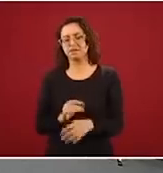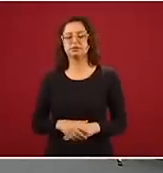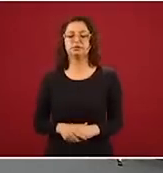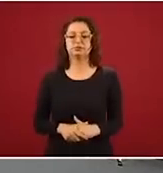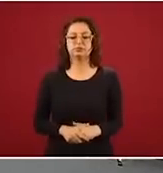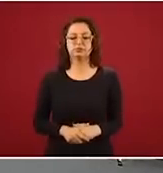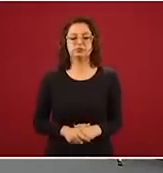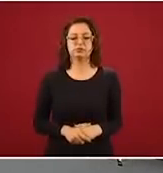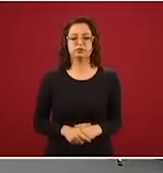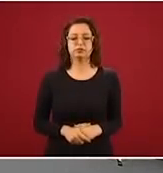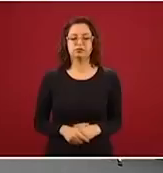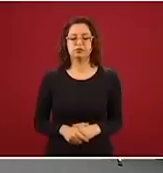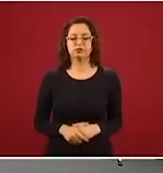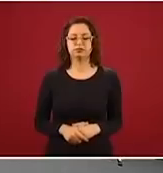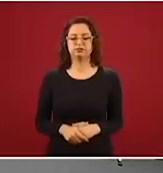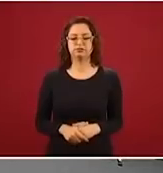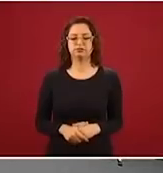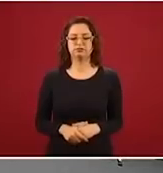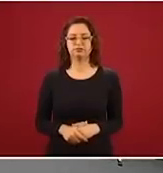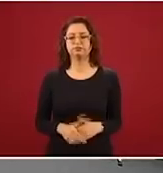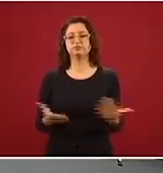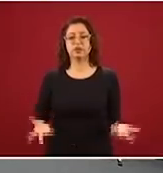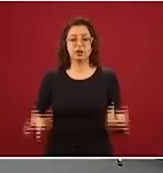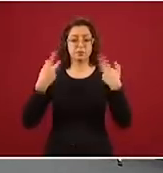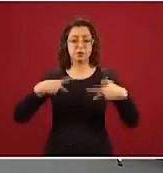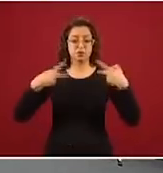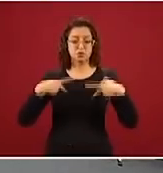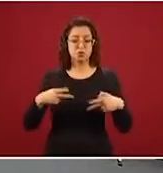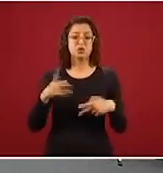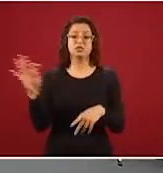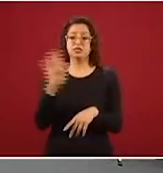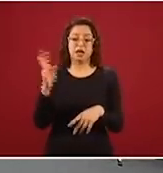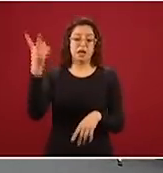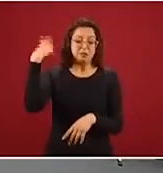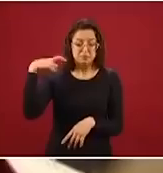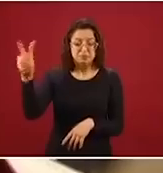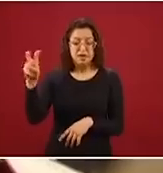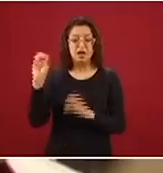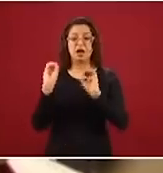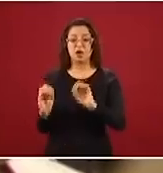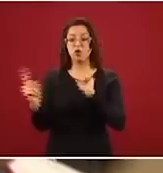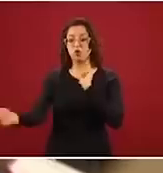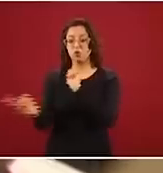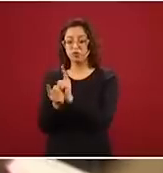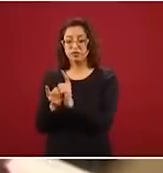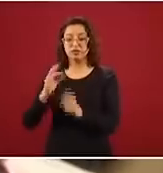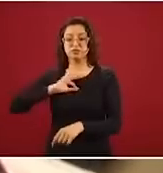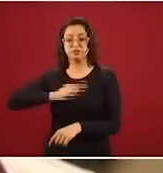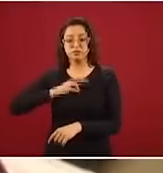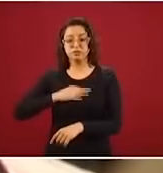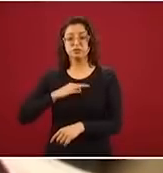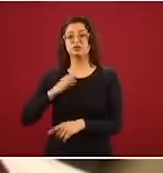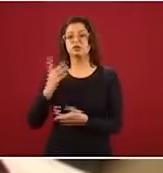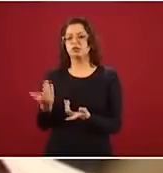población que haya tenido antecedente de viaje o contacto con algún caso positivo, ¿a dónde tiene